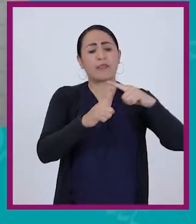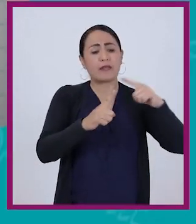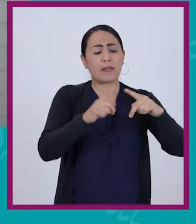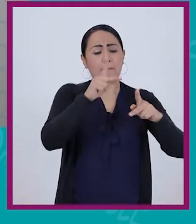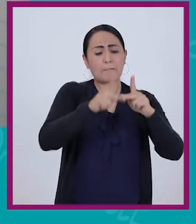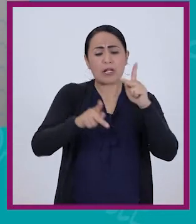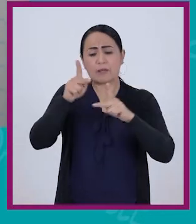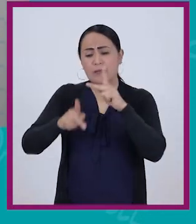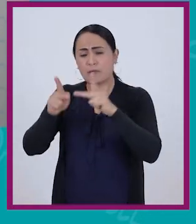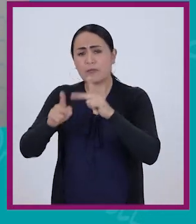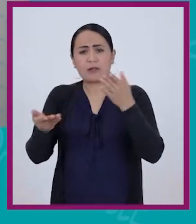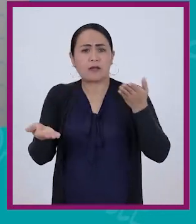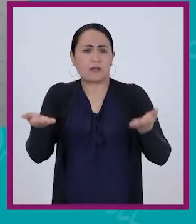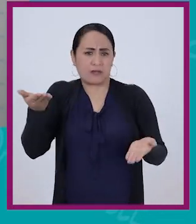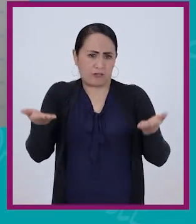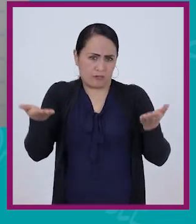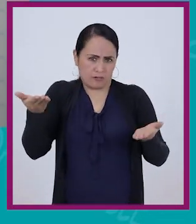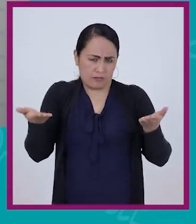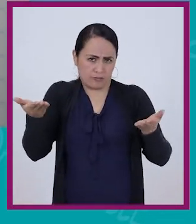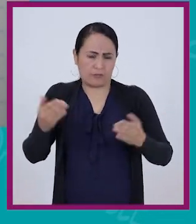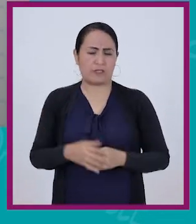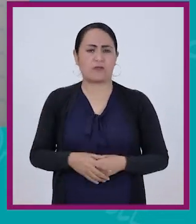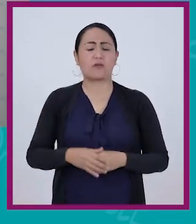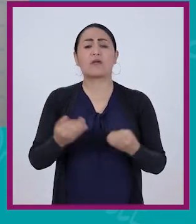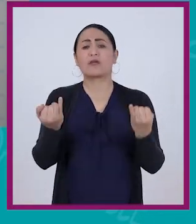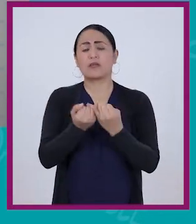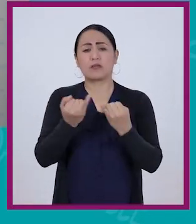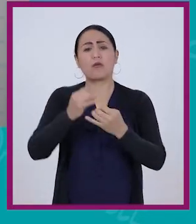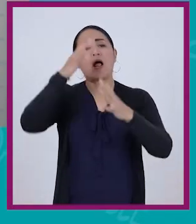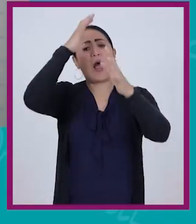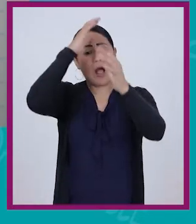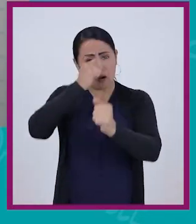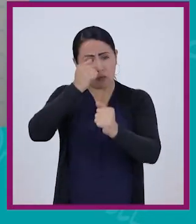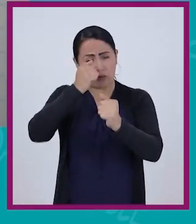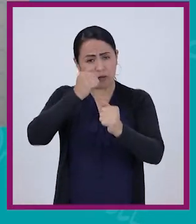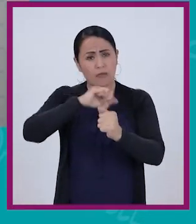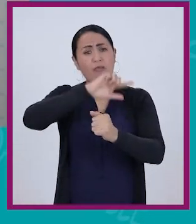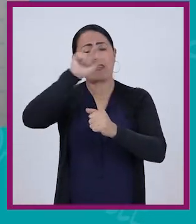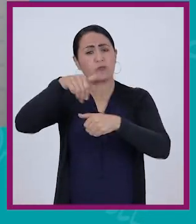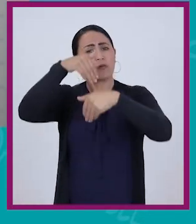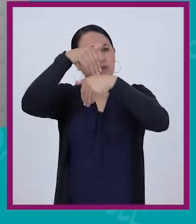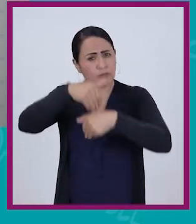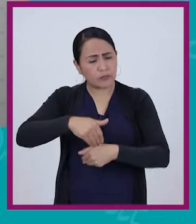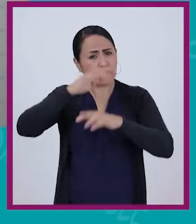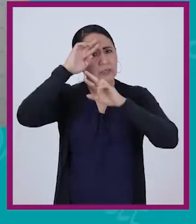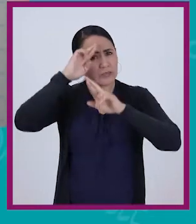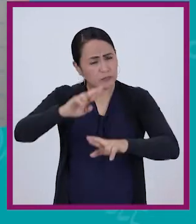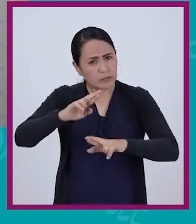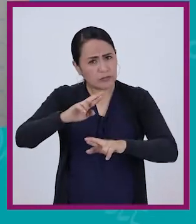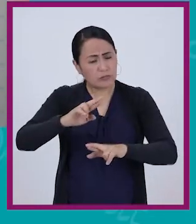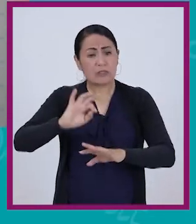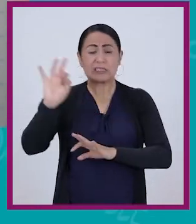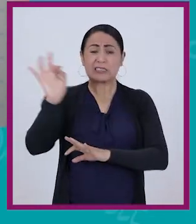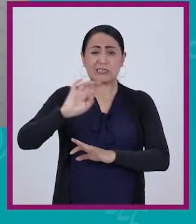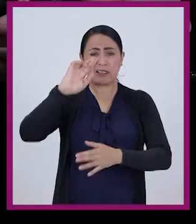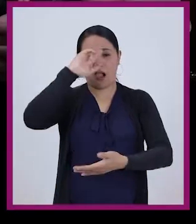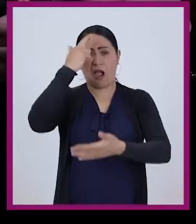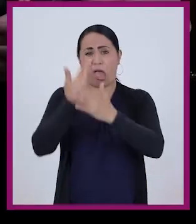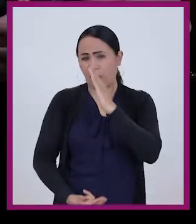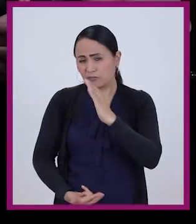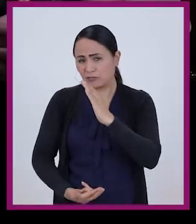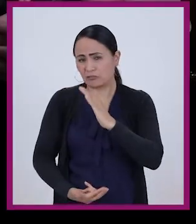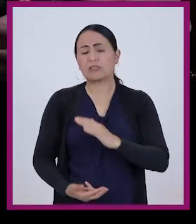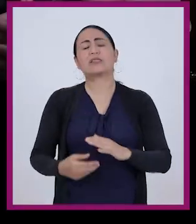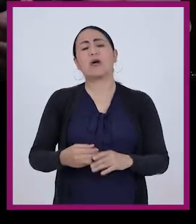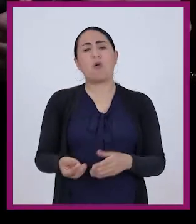que el trabajo debe ser repartido equitativamente. Se debe llegar a acuerdos y respetarlos. En